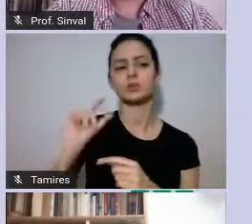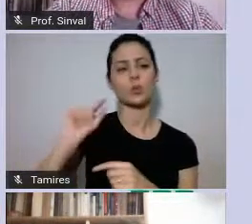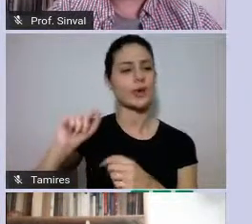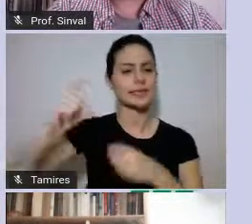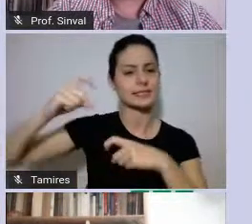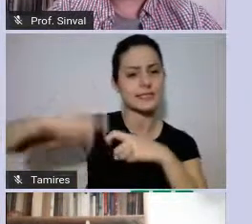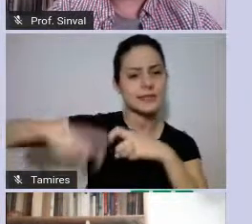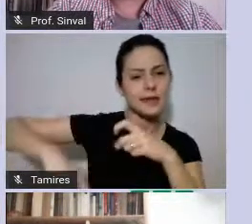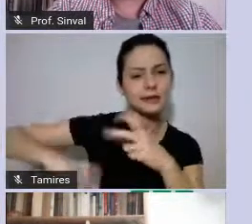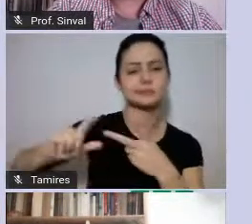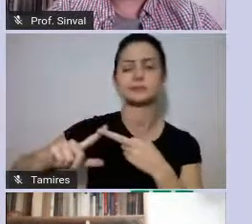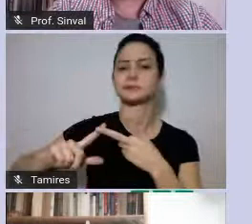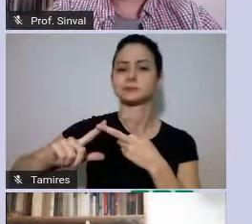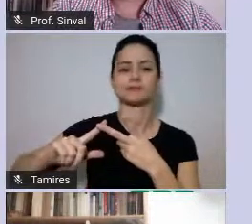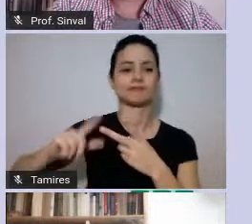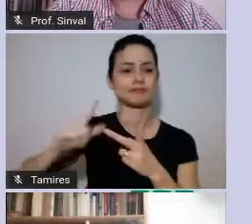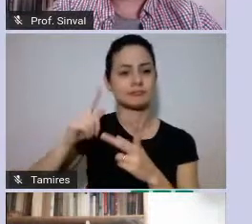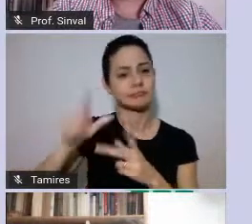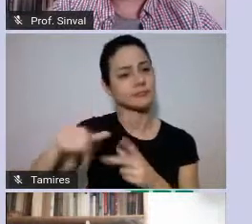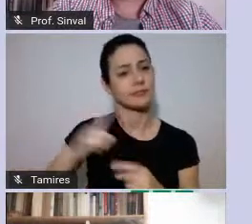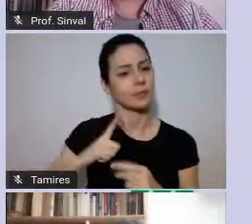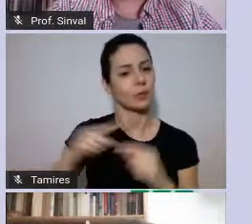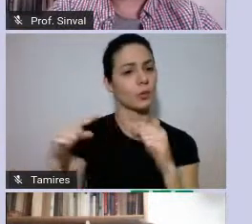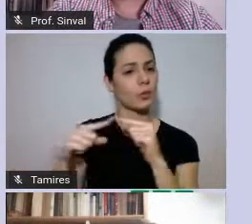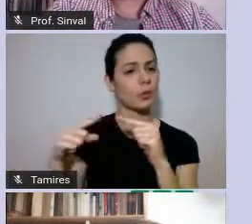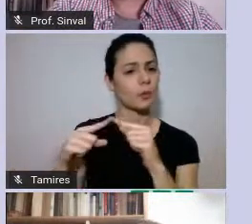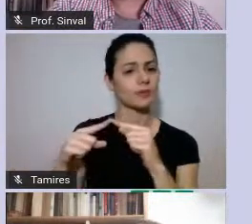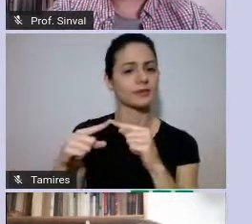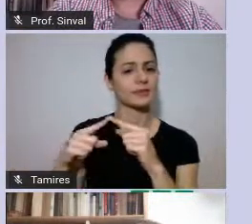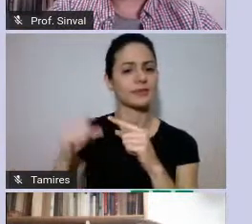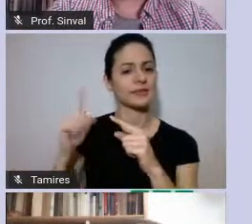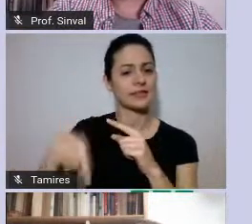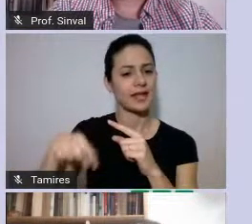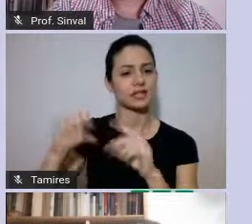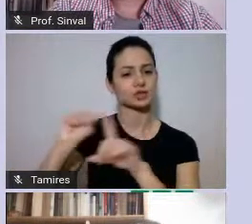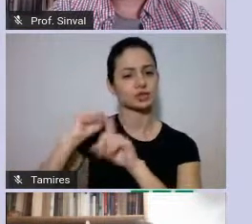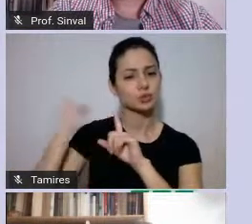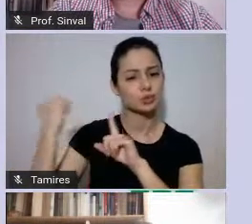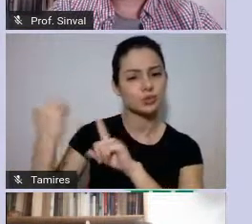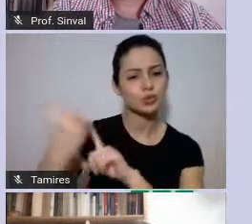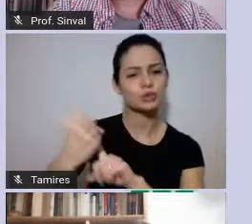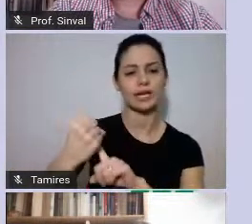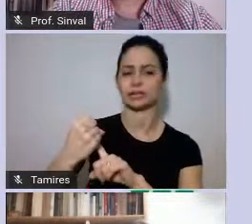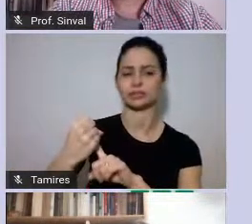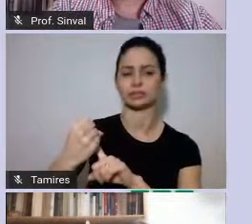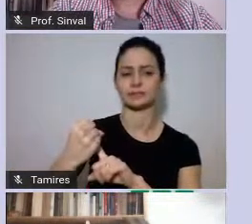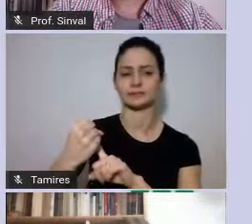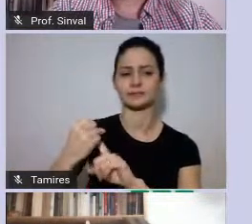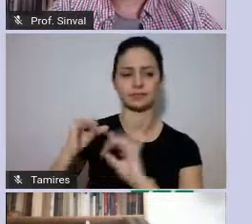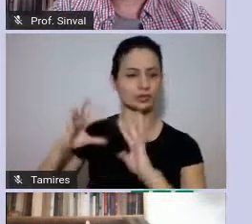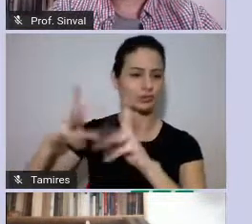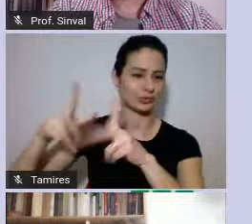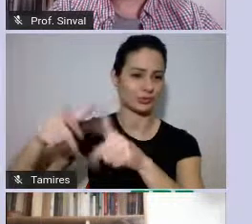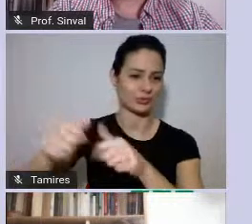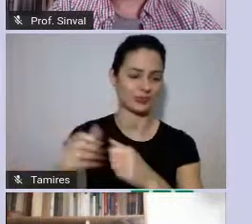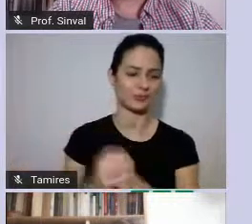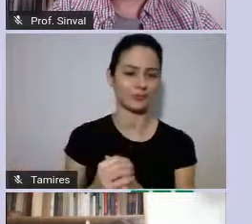sexualidad, tienen una incidencia para la sociedad en el conjunto, de alguna manera.